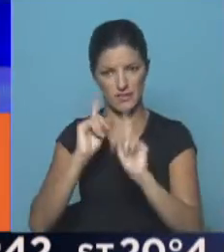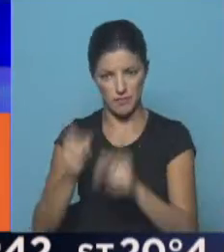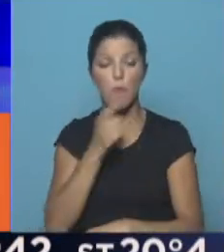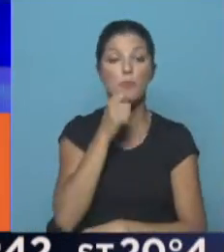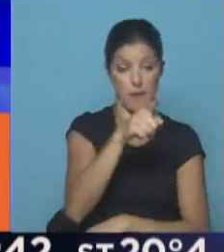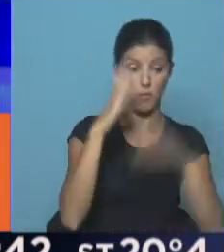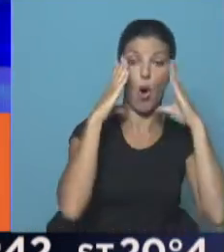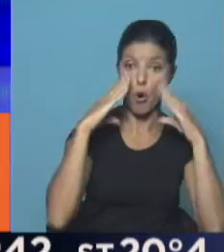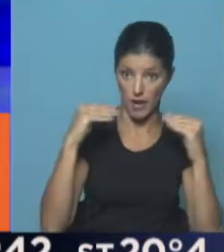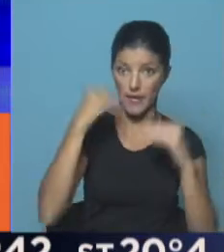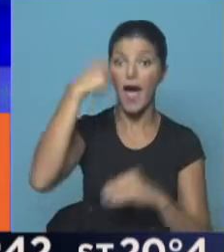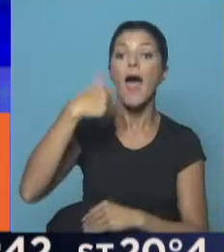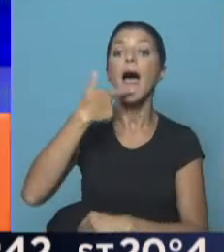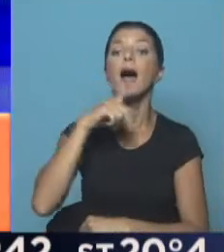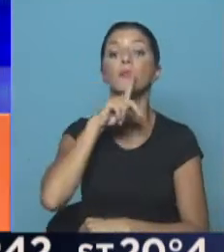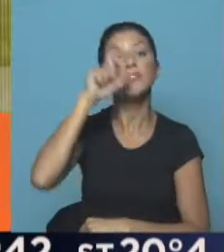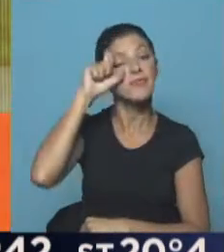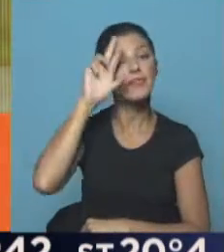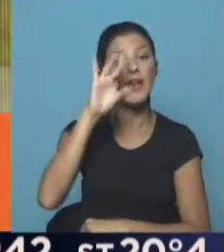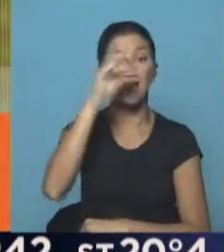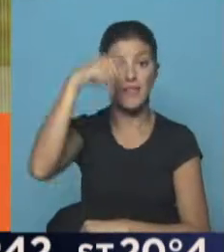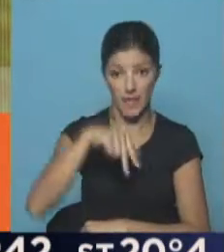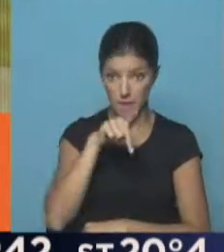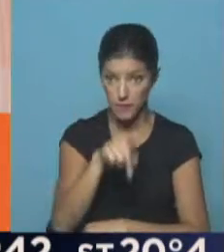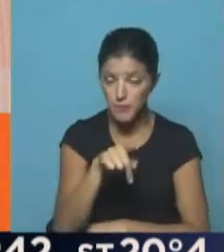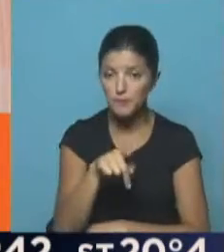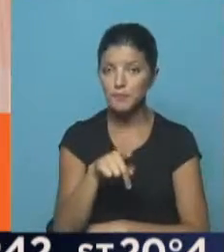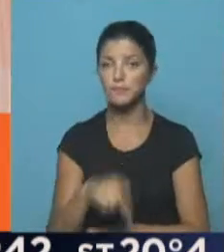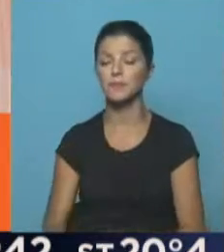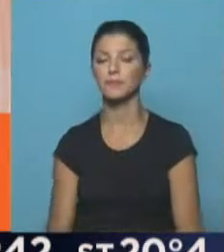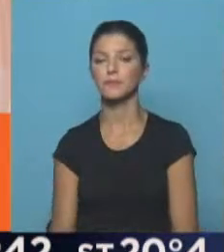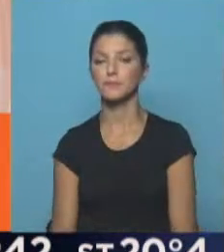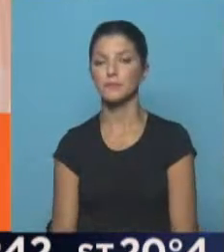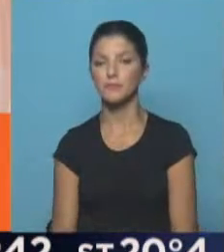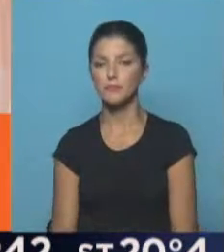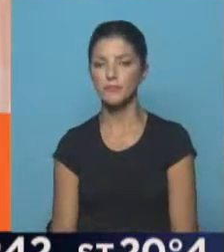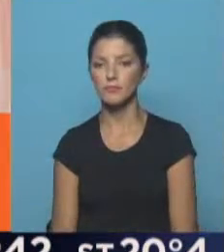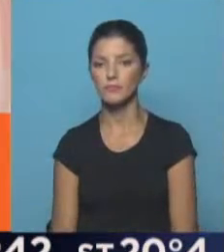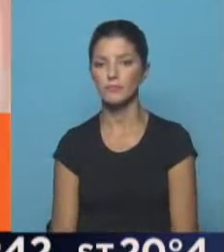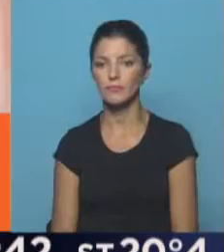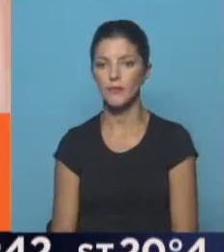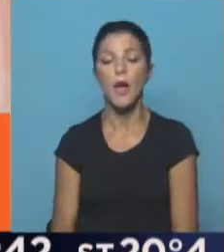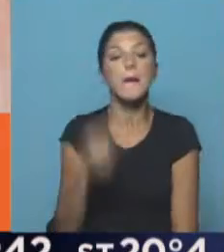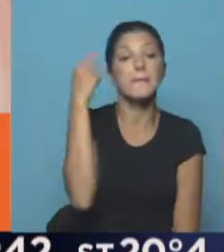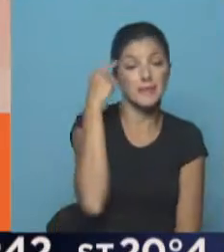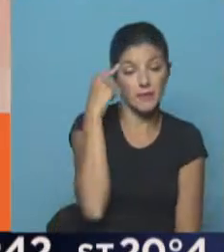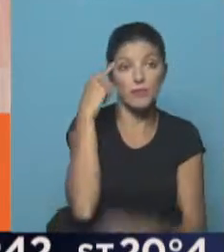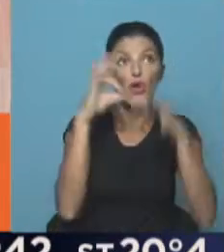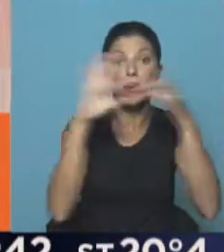una ciudad liberal y cosmopolita por excelencia, digamos. Parte del pensamiento, digamos, liberal